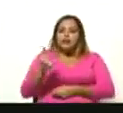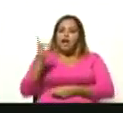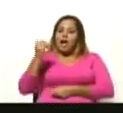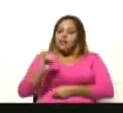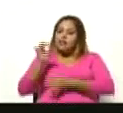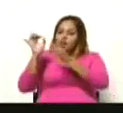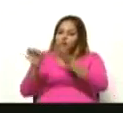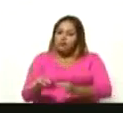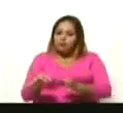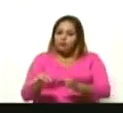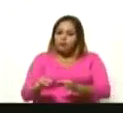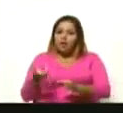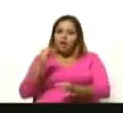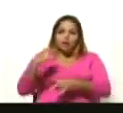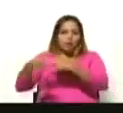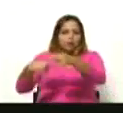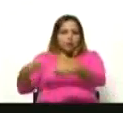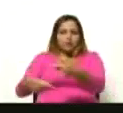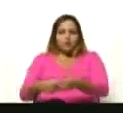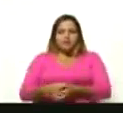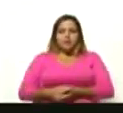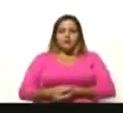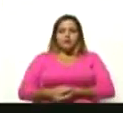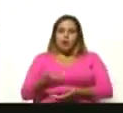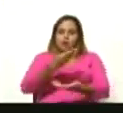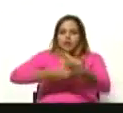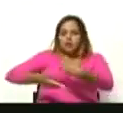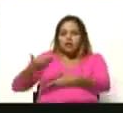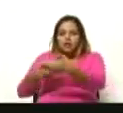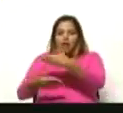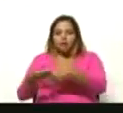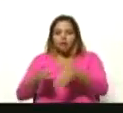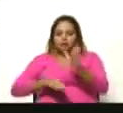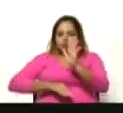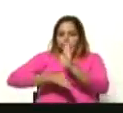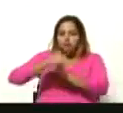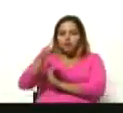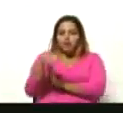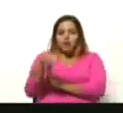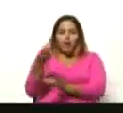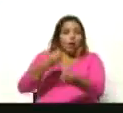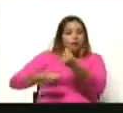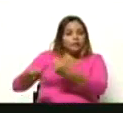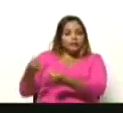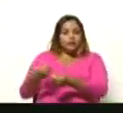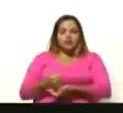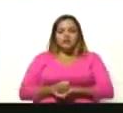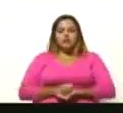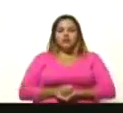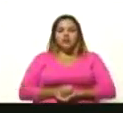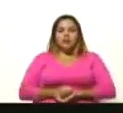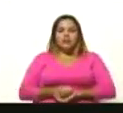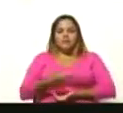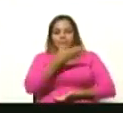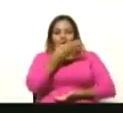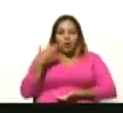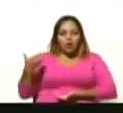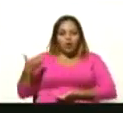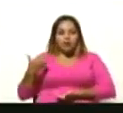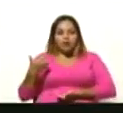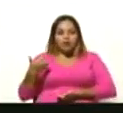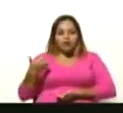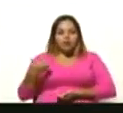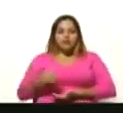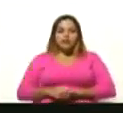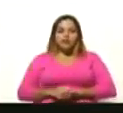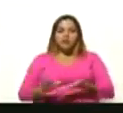seguros va a traer como consecuencia un intercambio, un incremento en el intercambio comercial, un mejoramiento aún más de las que ya